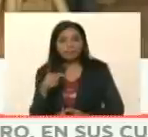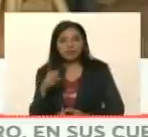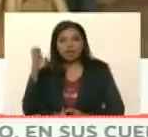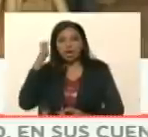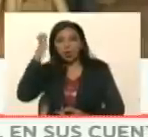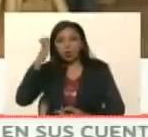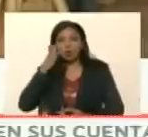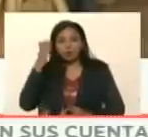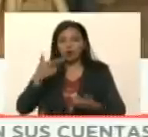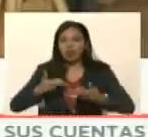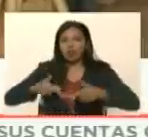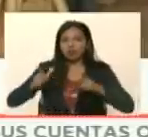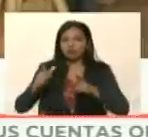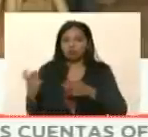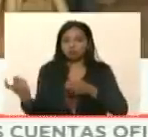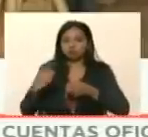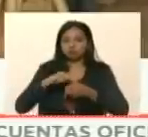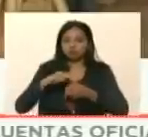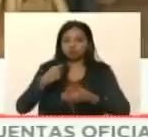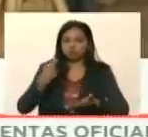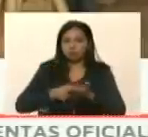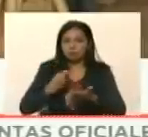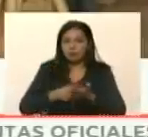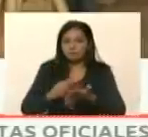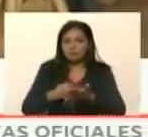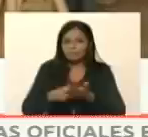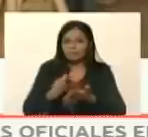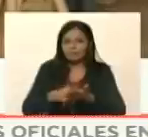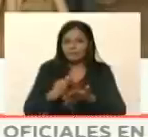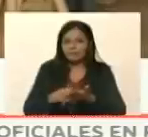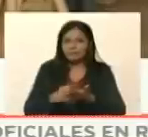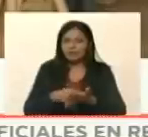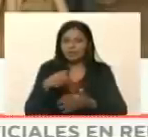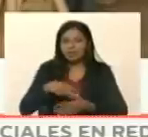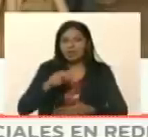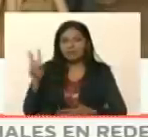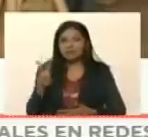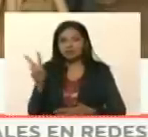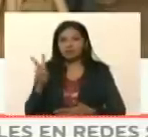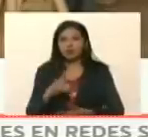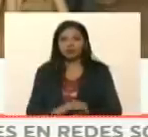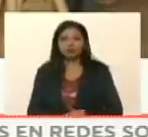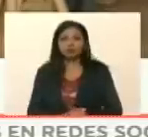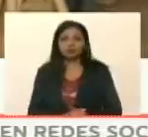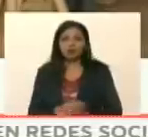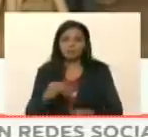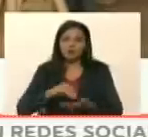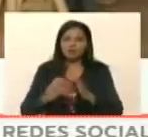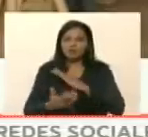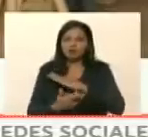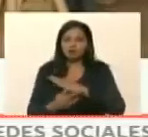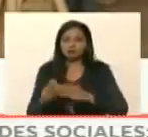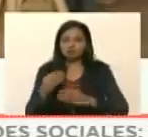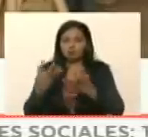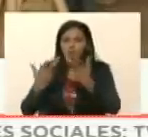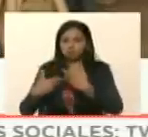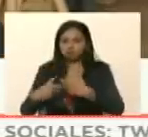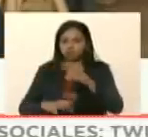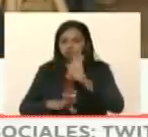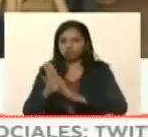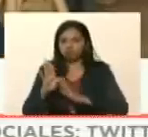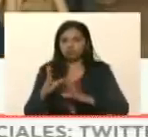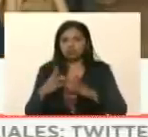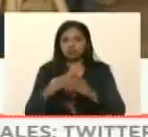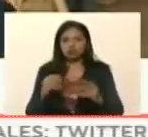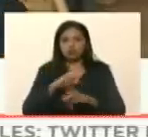europeos listos, mira, para meter el dinerito, el billetico, meter la tecnología y poner nuestra industria automotriz a pleno